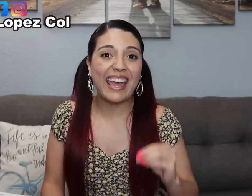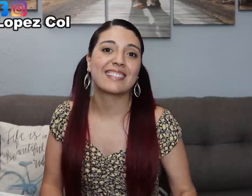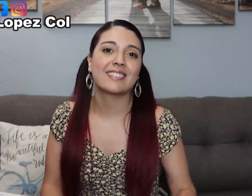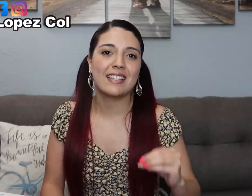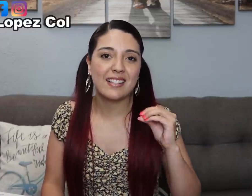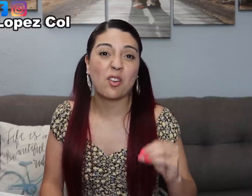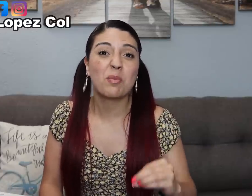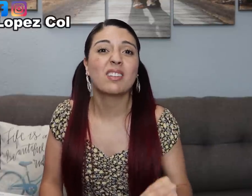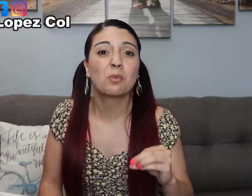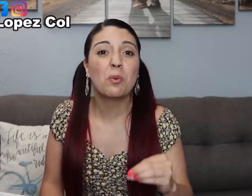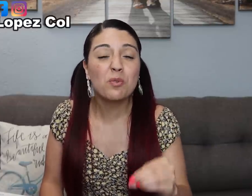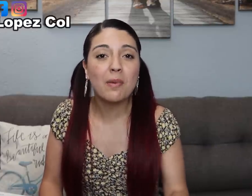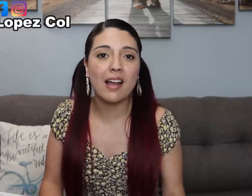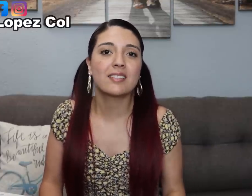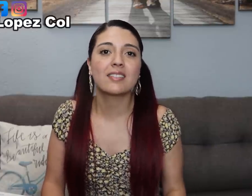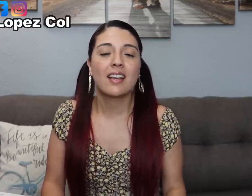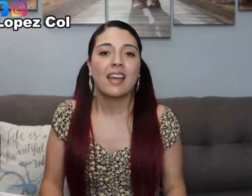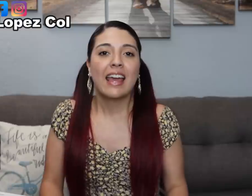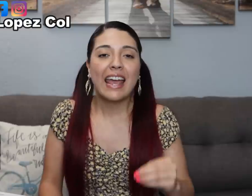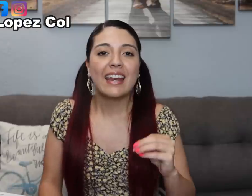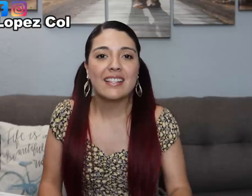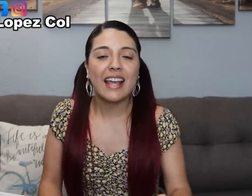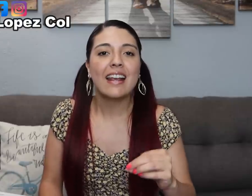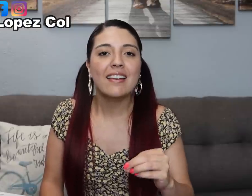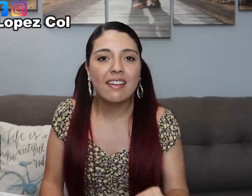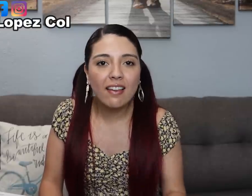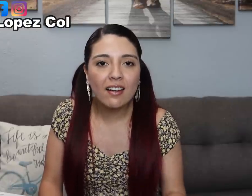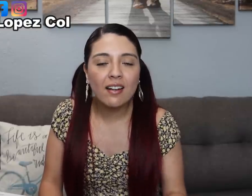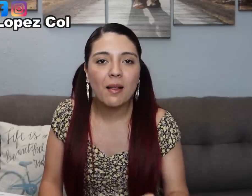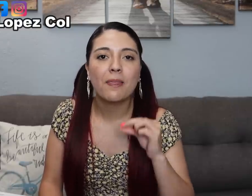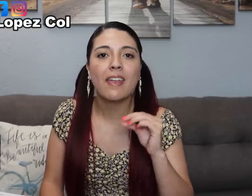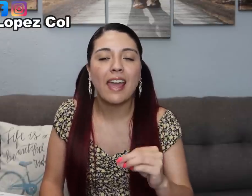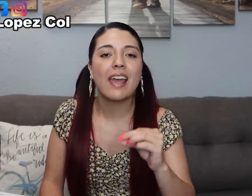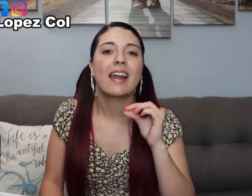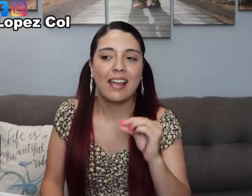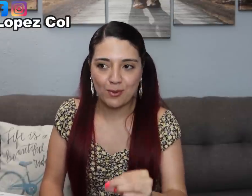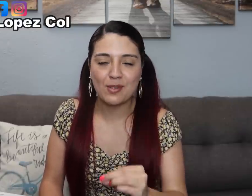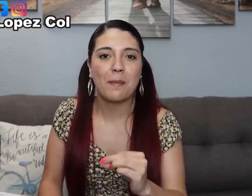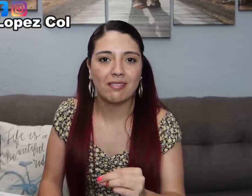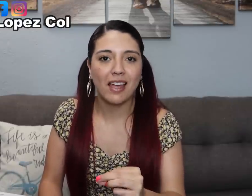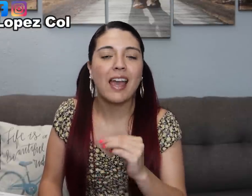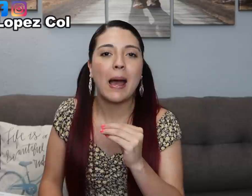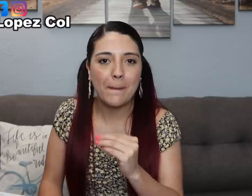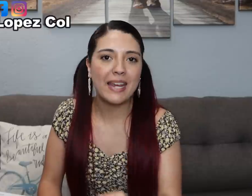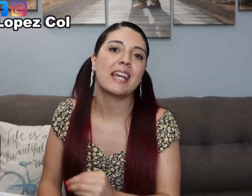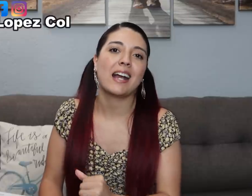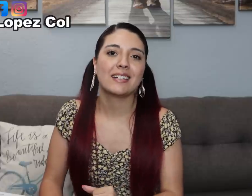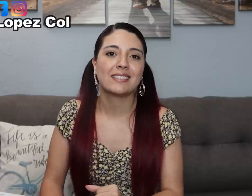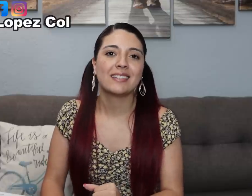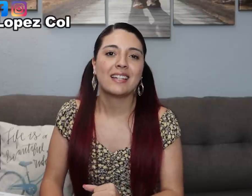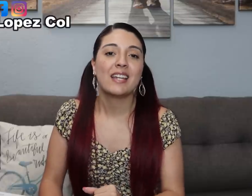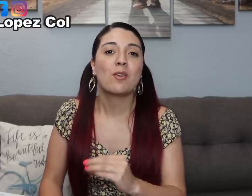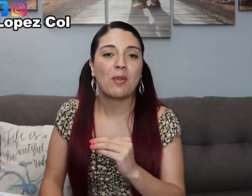convirtiendo, y se está convirtiendo aún más en ese líder de justamente